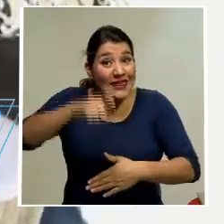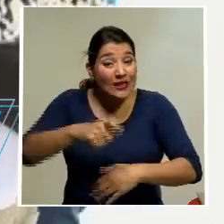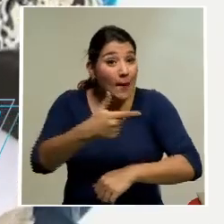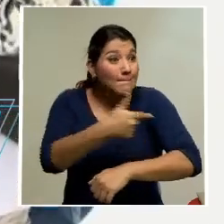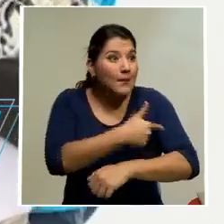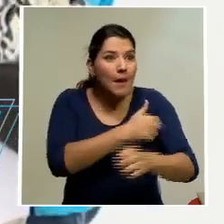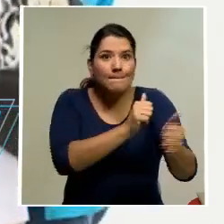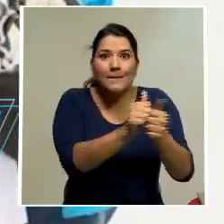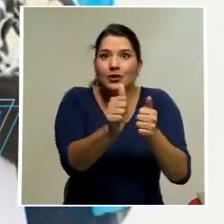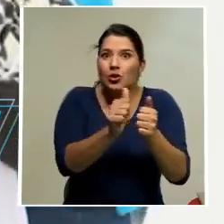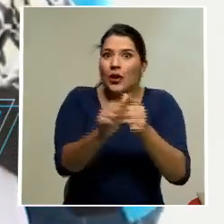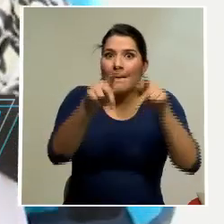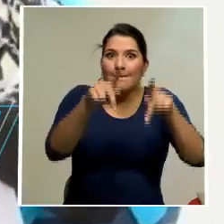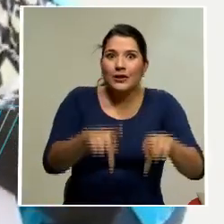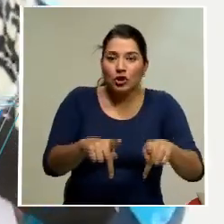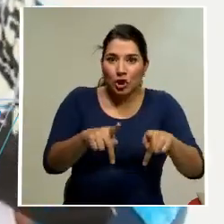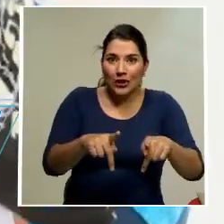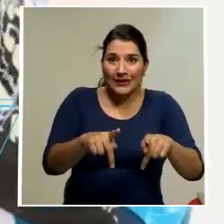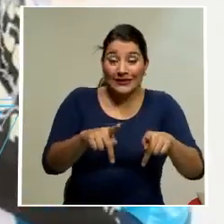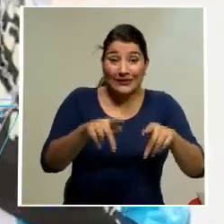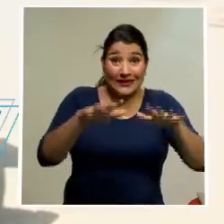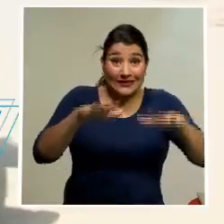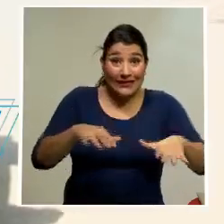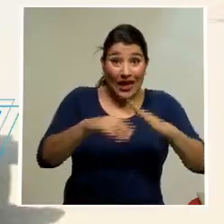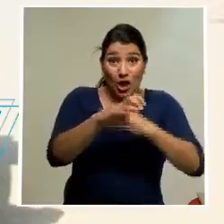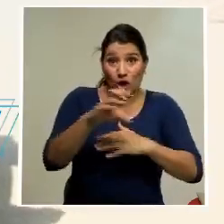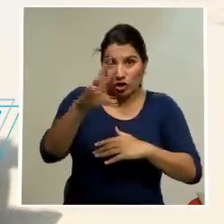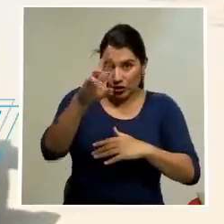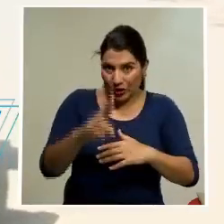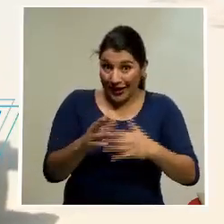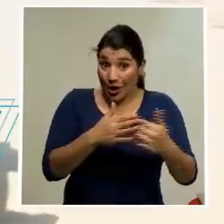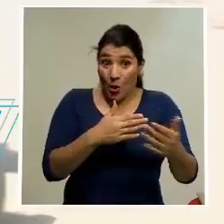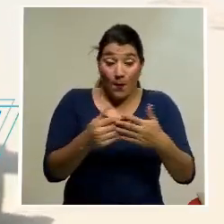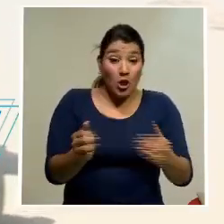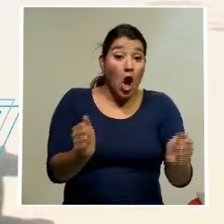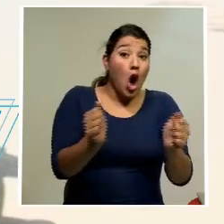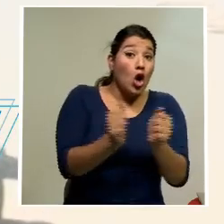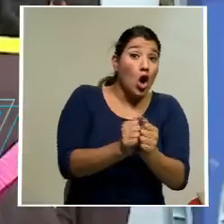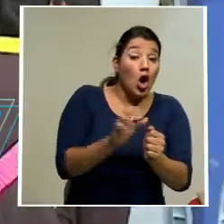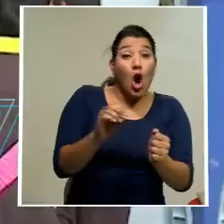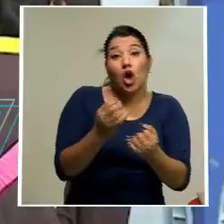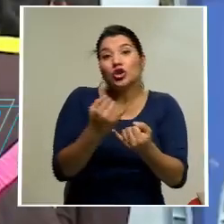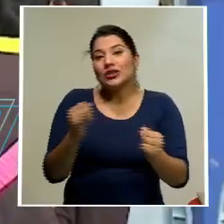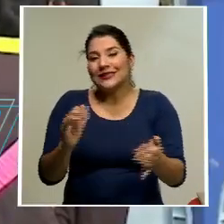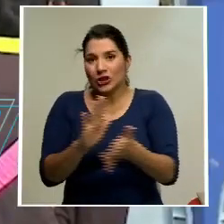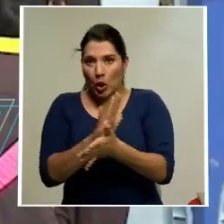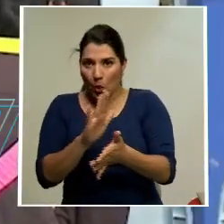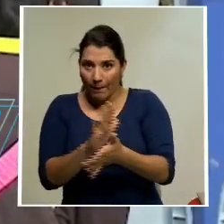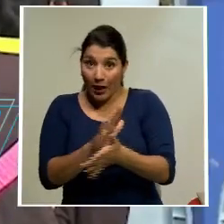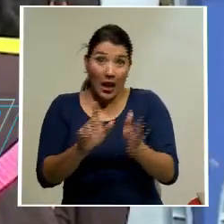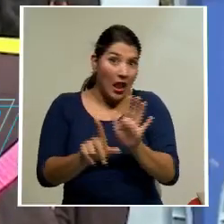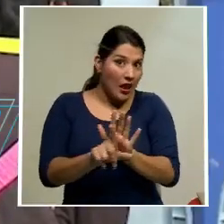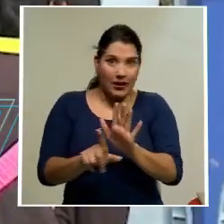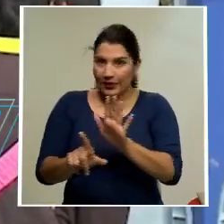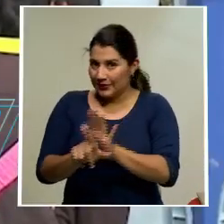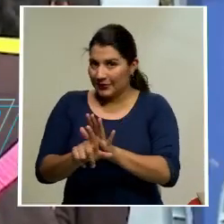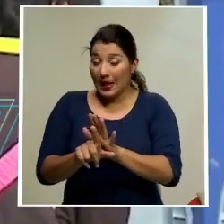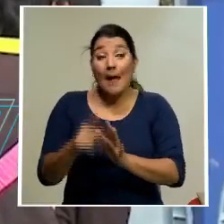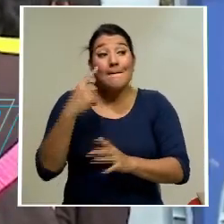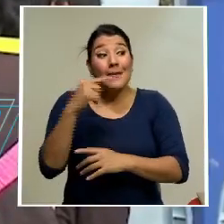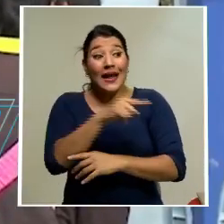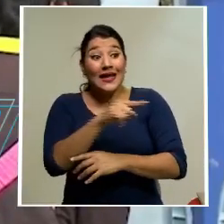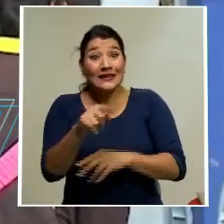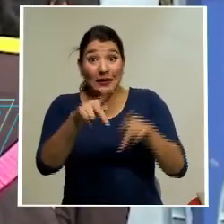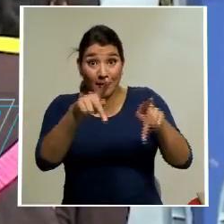mayor número de personas posibles, incluyendo aquellas en condición migratoria irregular. Señalan que para que la vacunación de estas personas